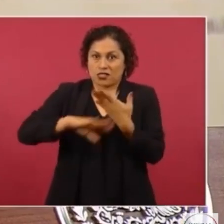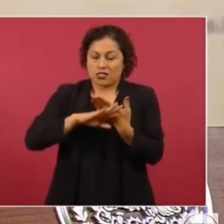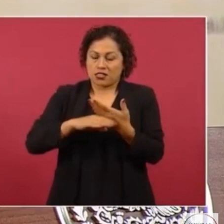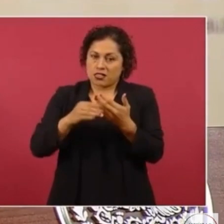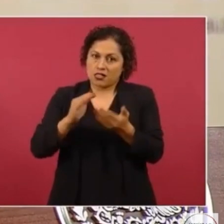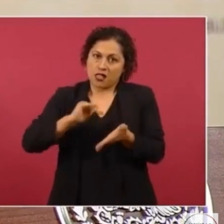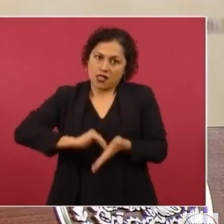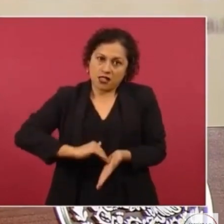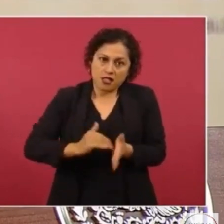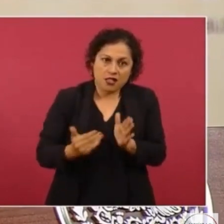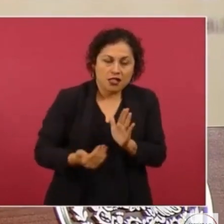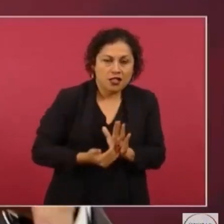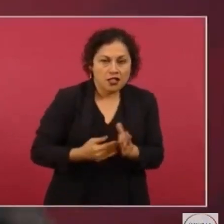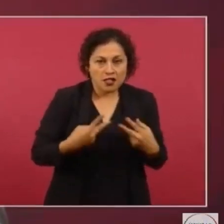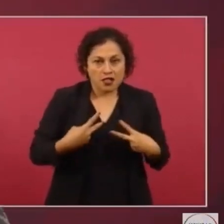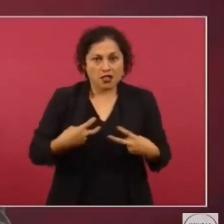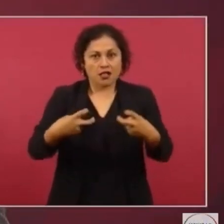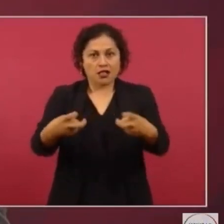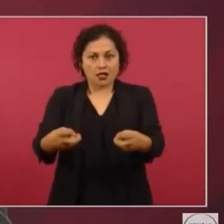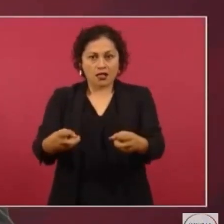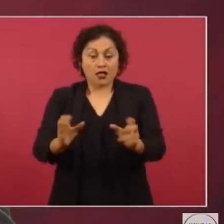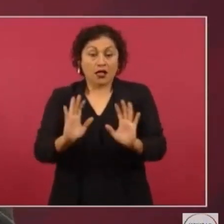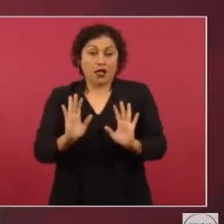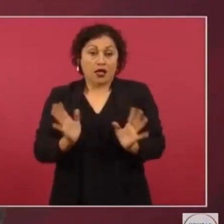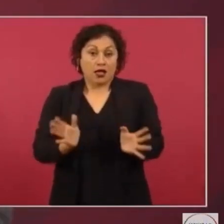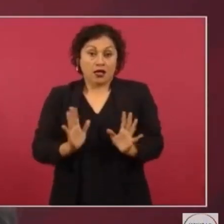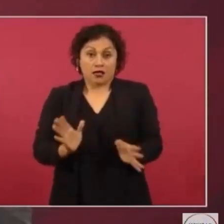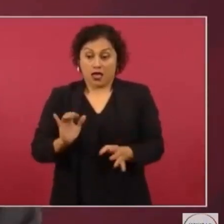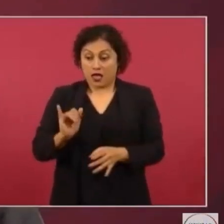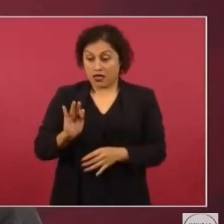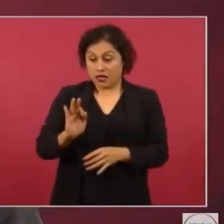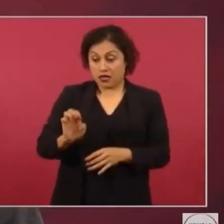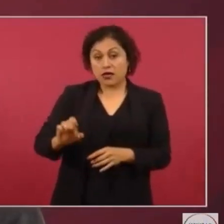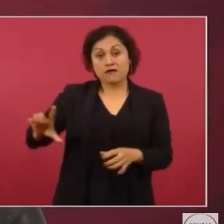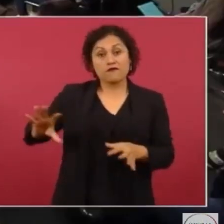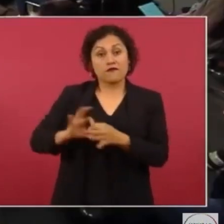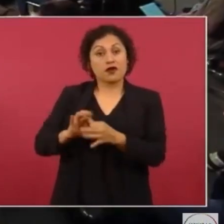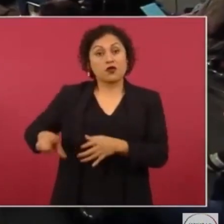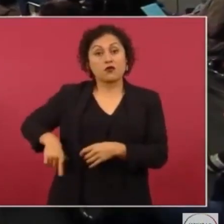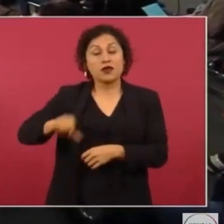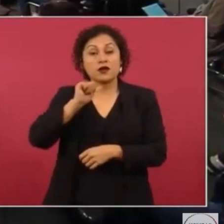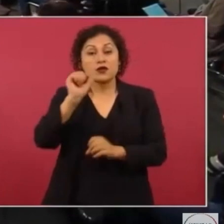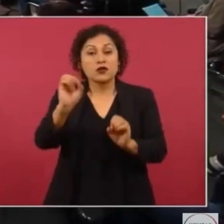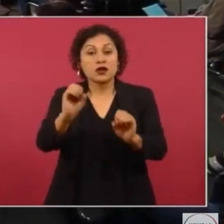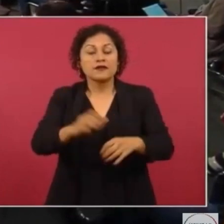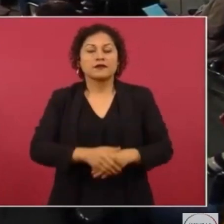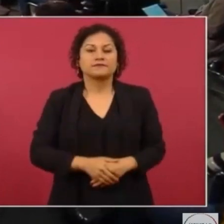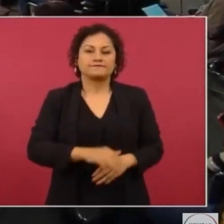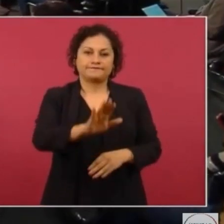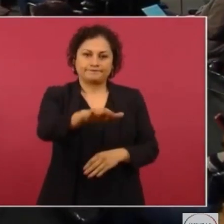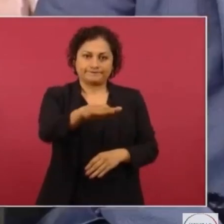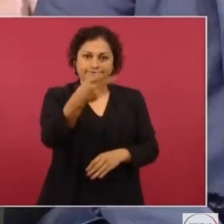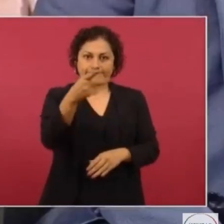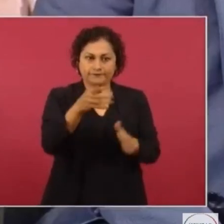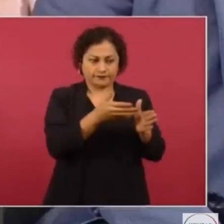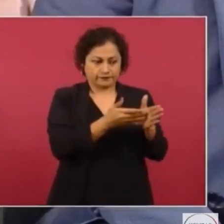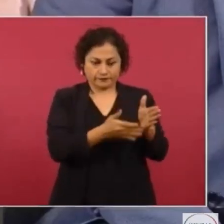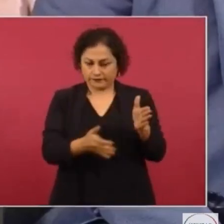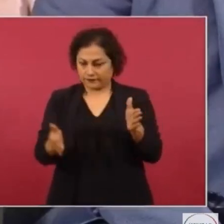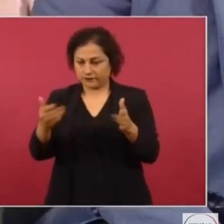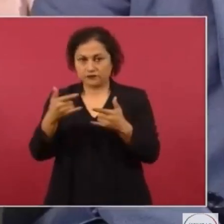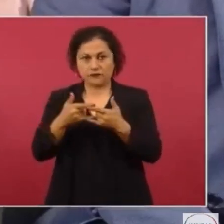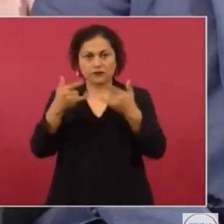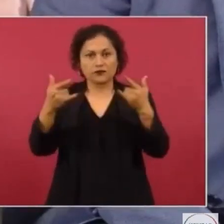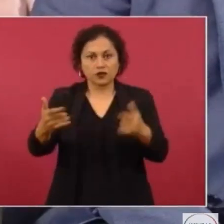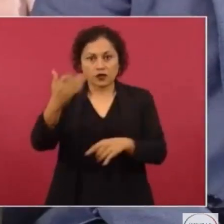¿sí?, el instituto, en ese entonces el IFE, del gobierno. Pero a lo largo de la historia, presidente, y yo le quiero preguntar, a lo